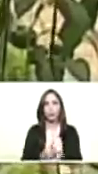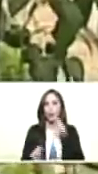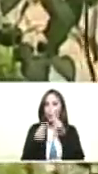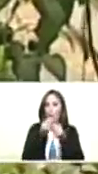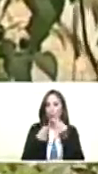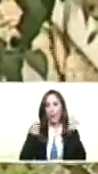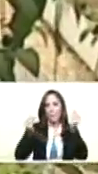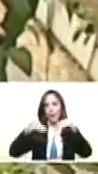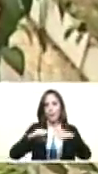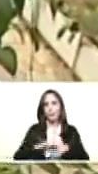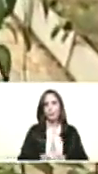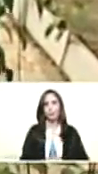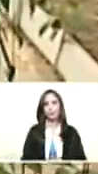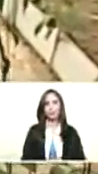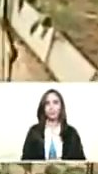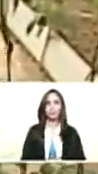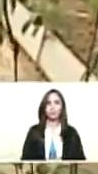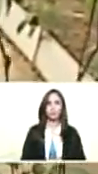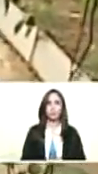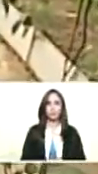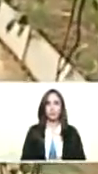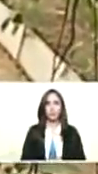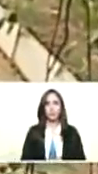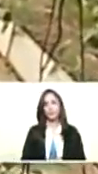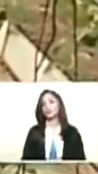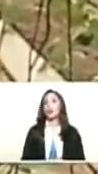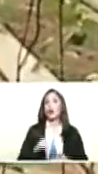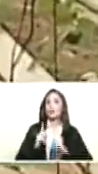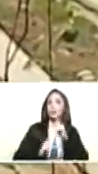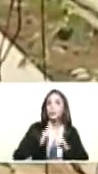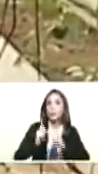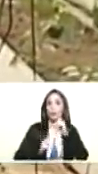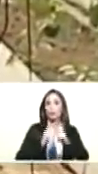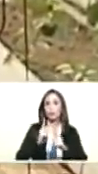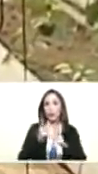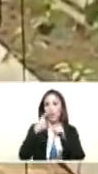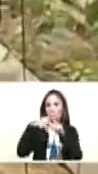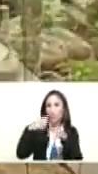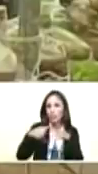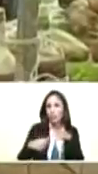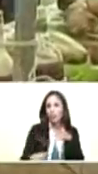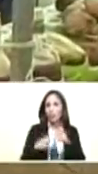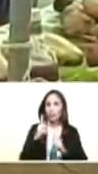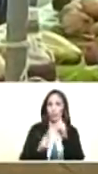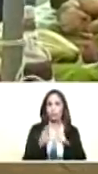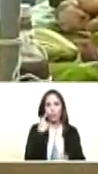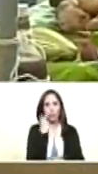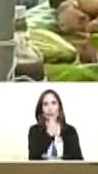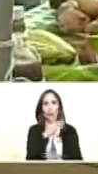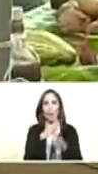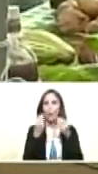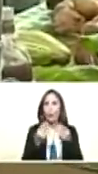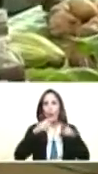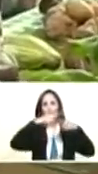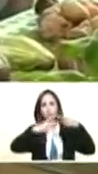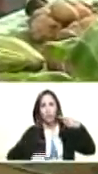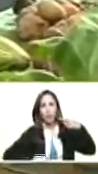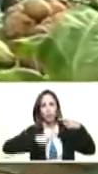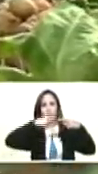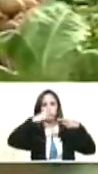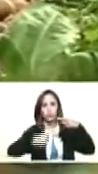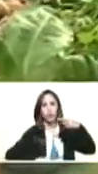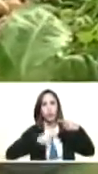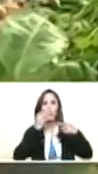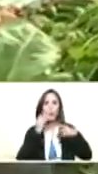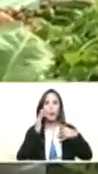espiritual, felicidad social y produce productos como tenemos aquí. Claro. Aquí está todo el ciclo. Miren la